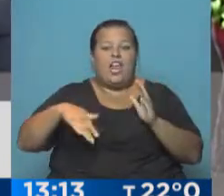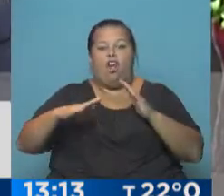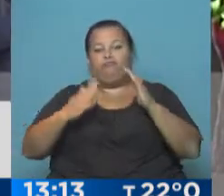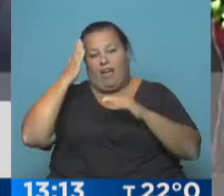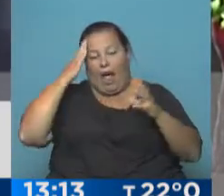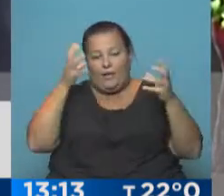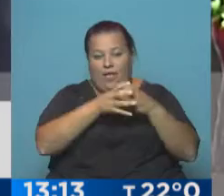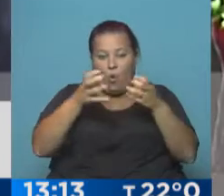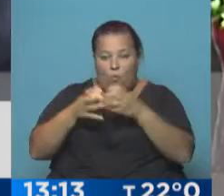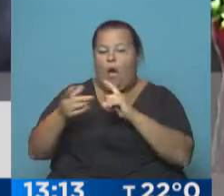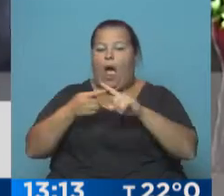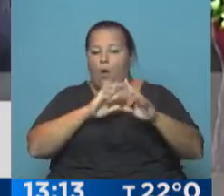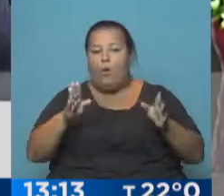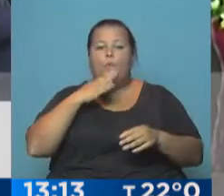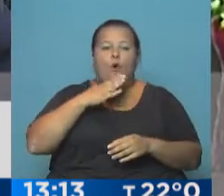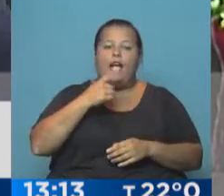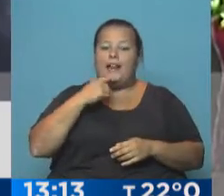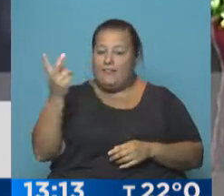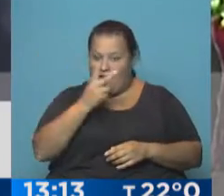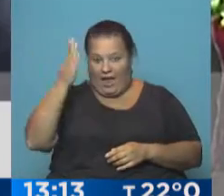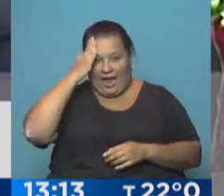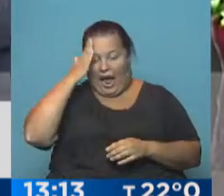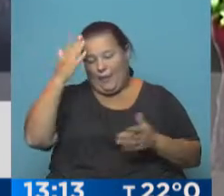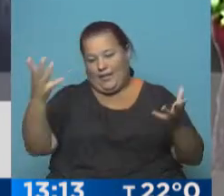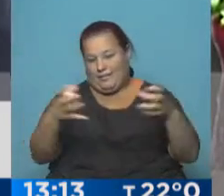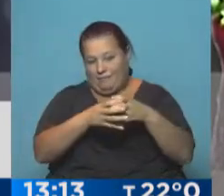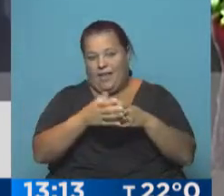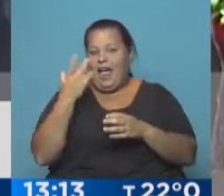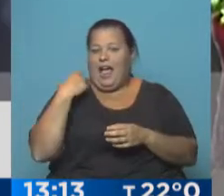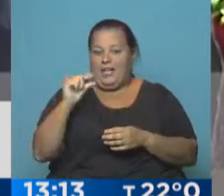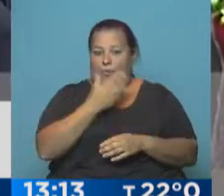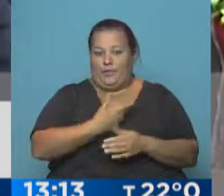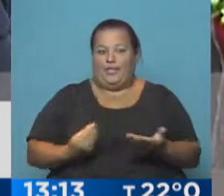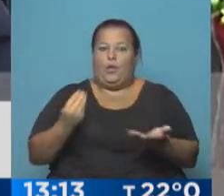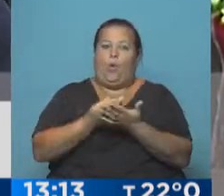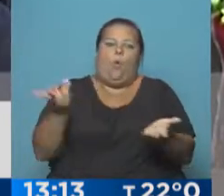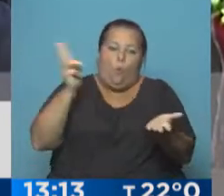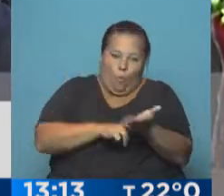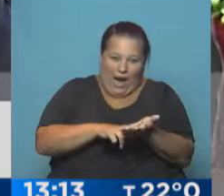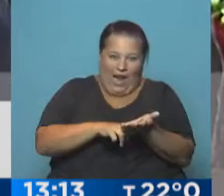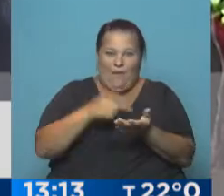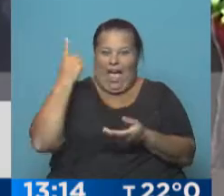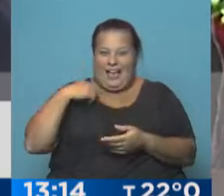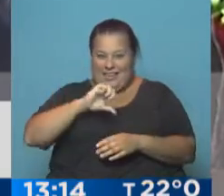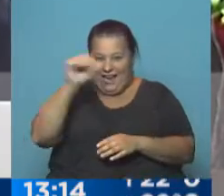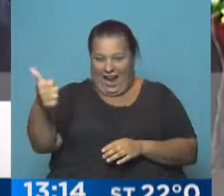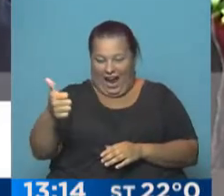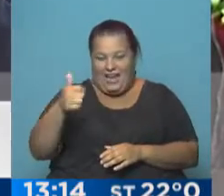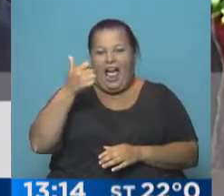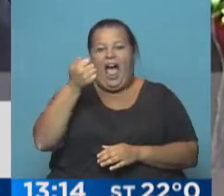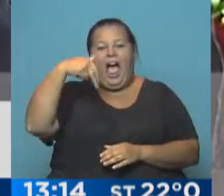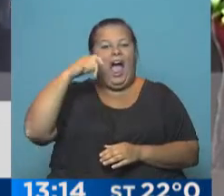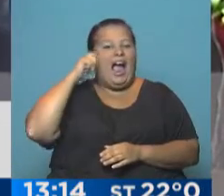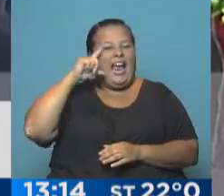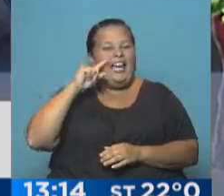representantes, justamente coincide con Boca y con River, sus cabezas visibles, el reciente presidente, nuevamente electo en el día de ayer,